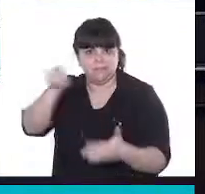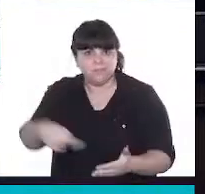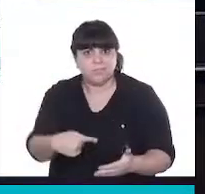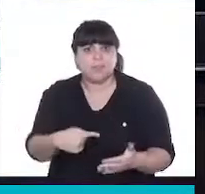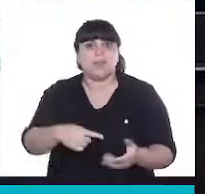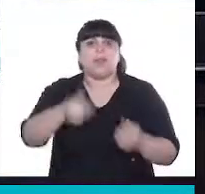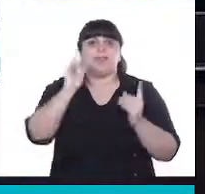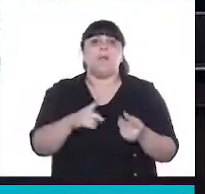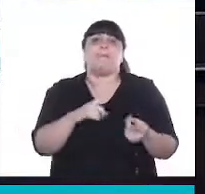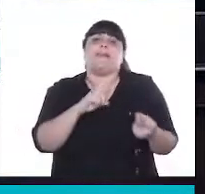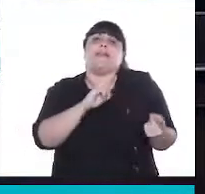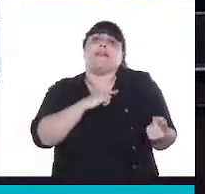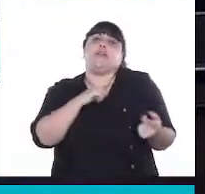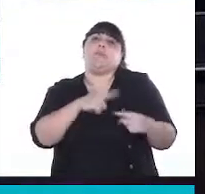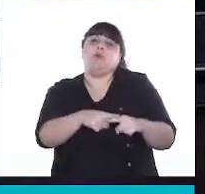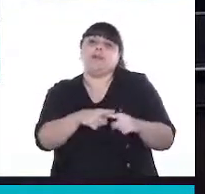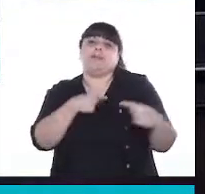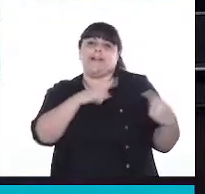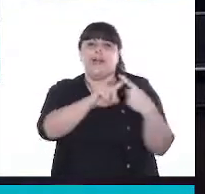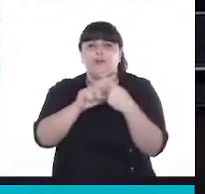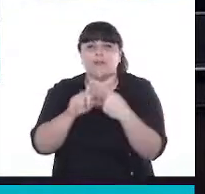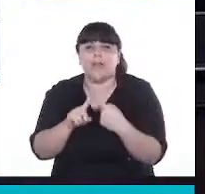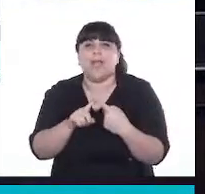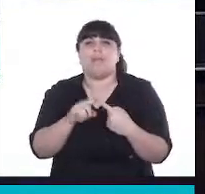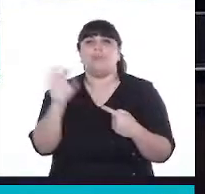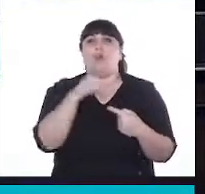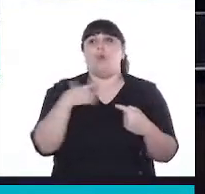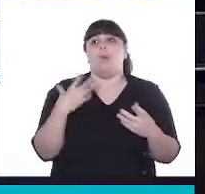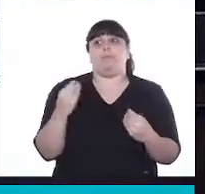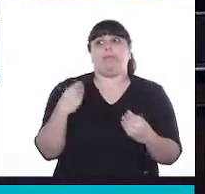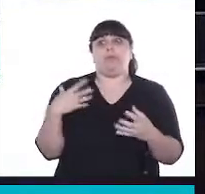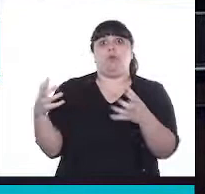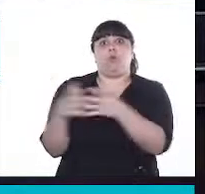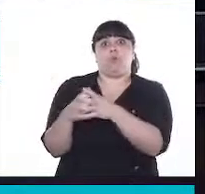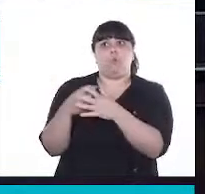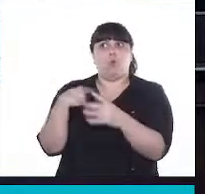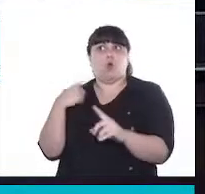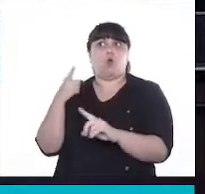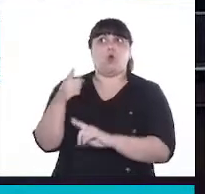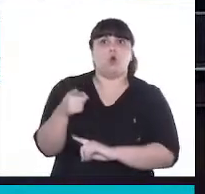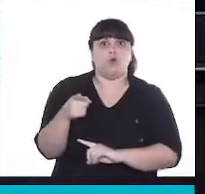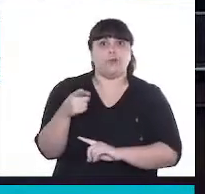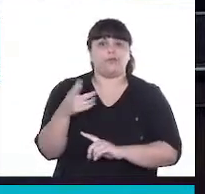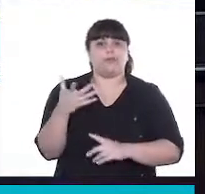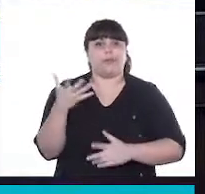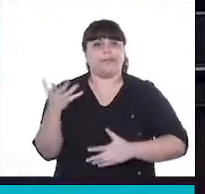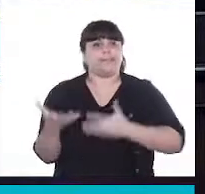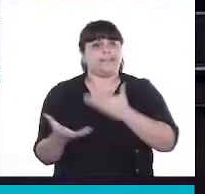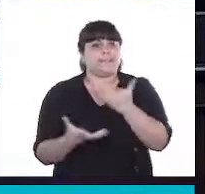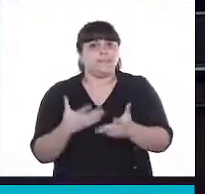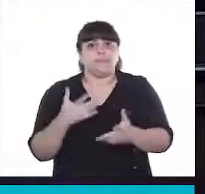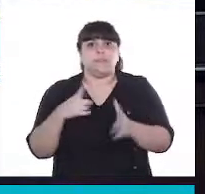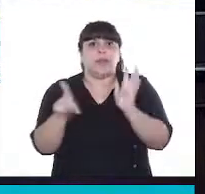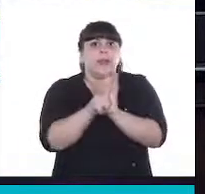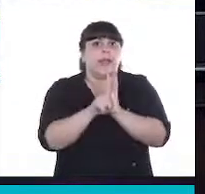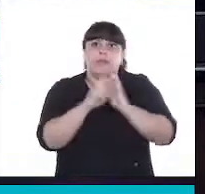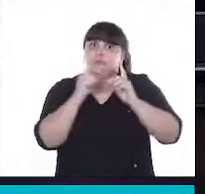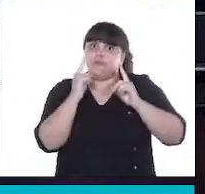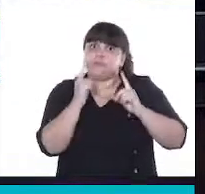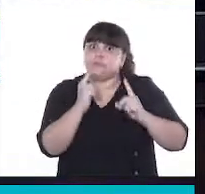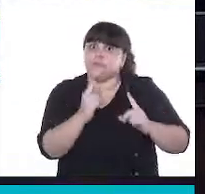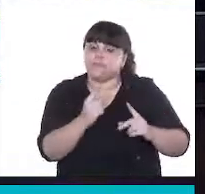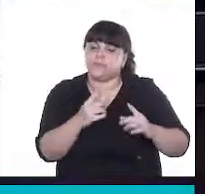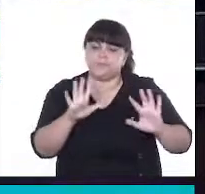o por miedo a enfrentarse con algún grupo algún sector de la ciudadanía quedan para siempre pero volvamos